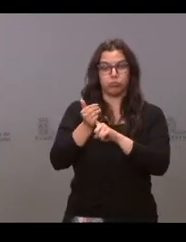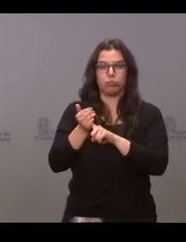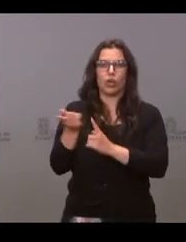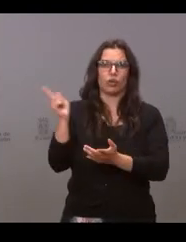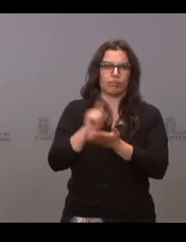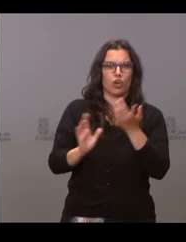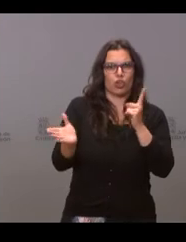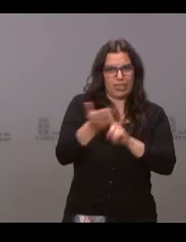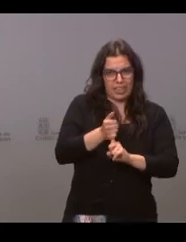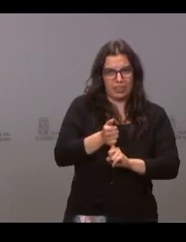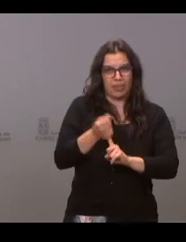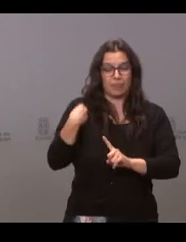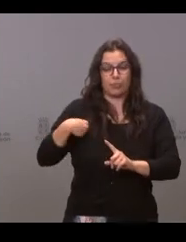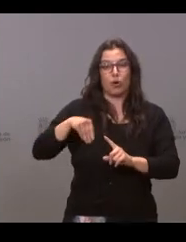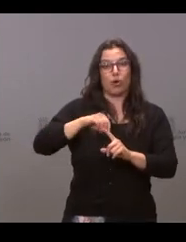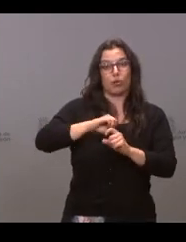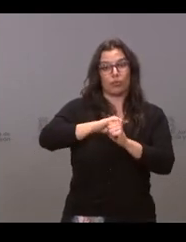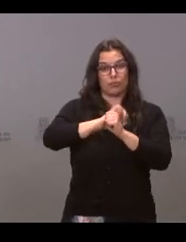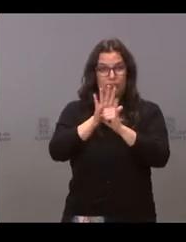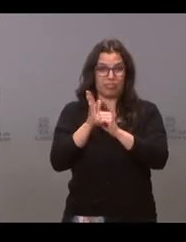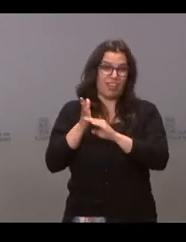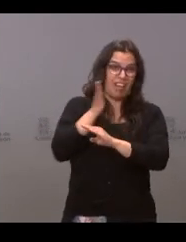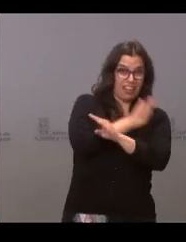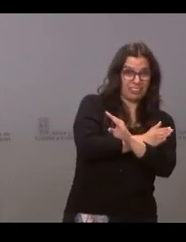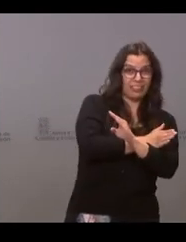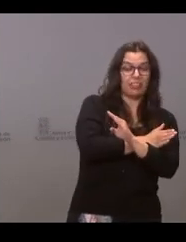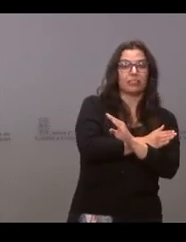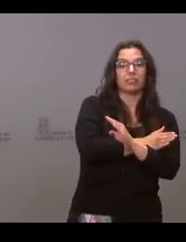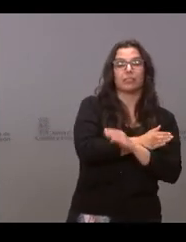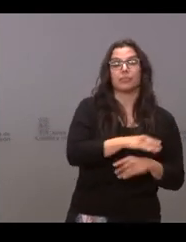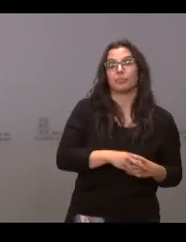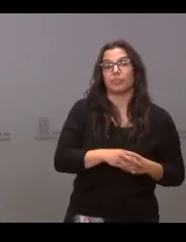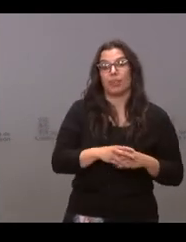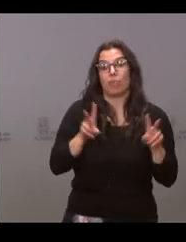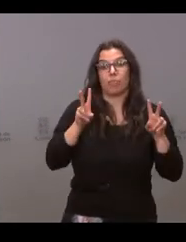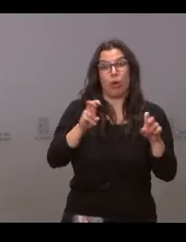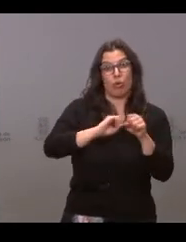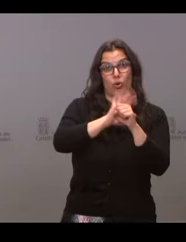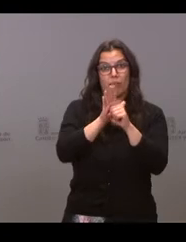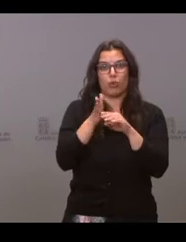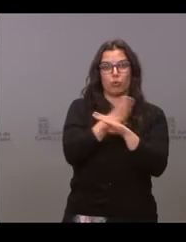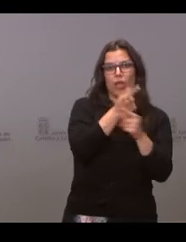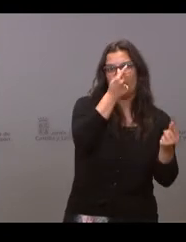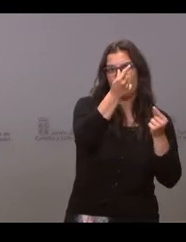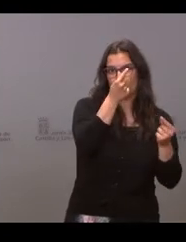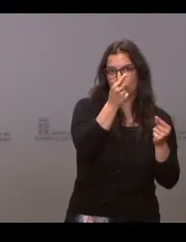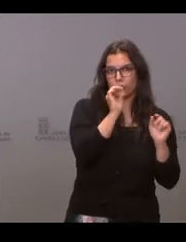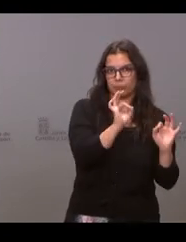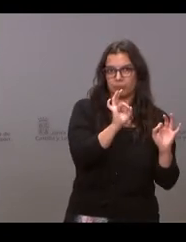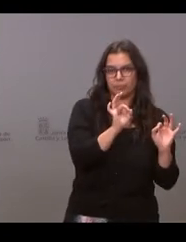previstos y previos a esta crisis al inicio de la pandemia teníamos unos datos de